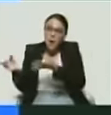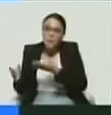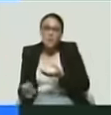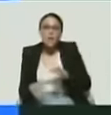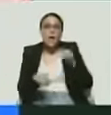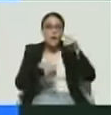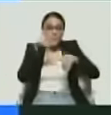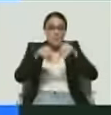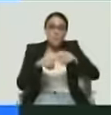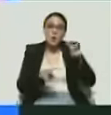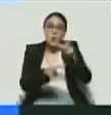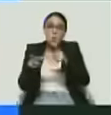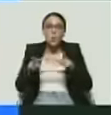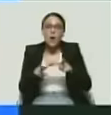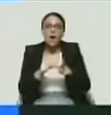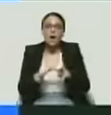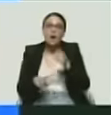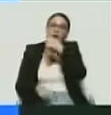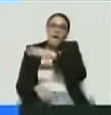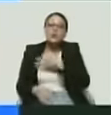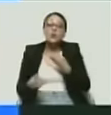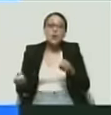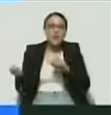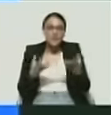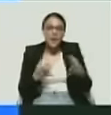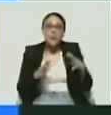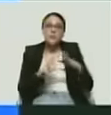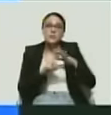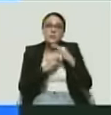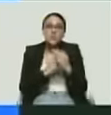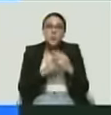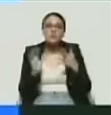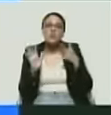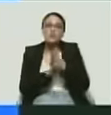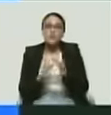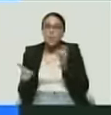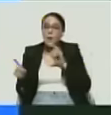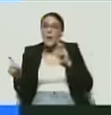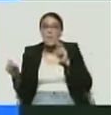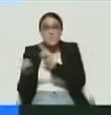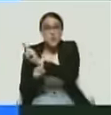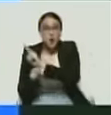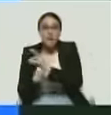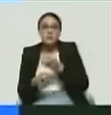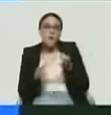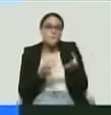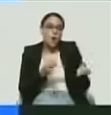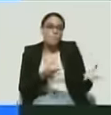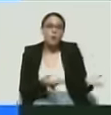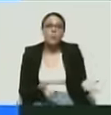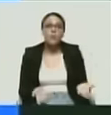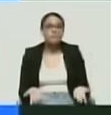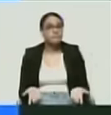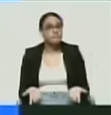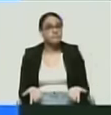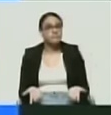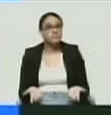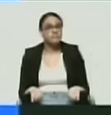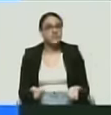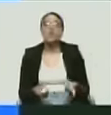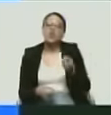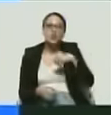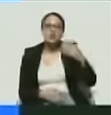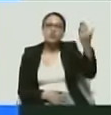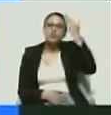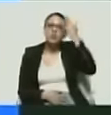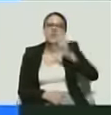fuertes, para generar una masa crítica de violencia y de disturbio, pues ya estamos preparados y vamos